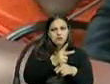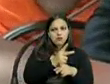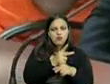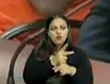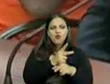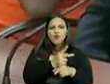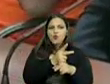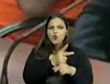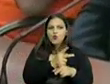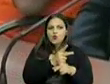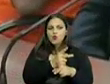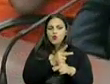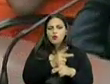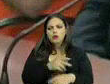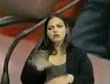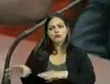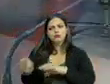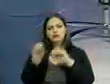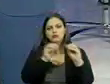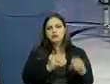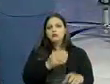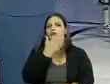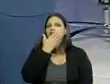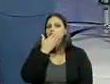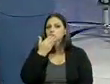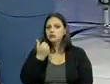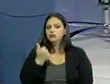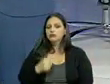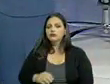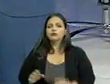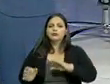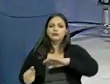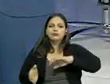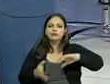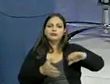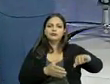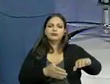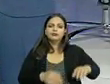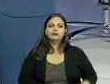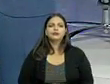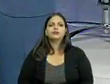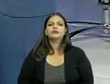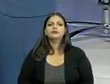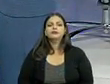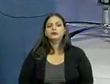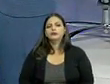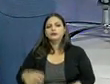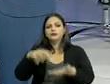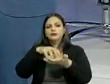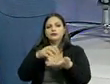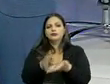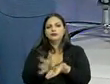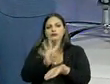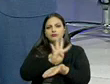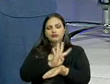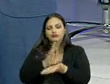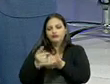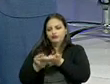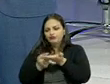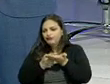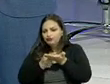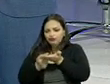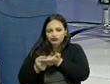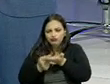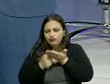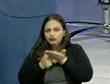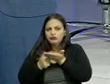hablando de temas de la Asamblea, quiero contarles que precisamente en el Palacio Legislativo se alistan para emprender una